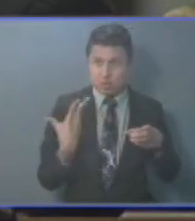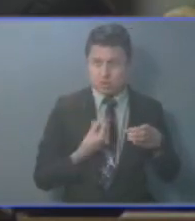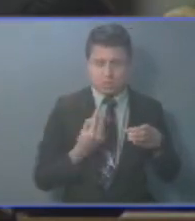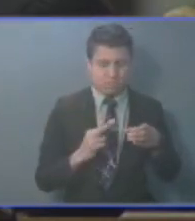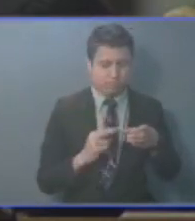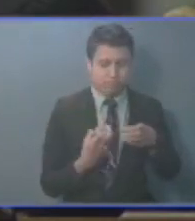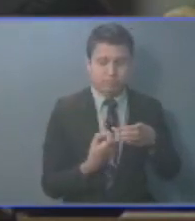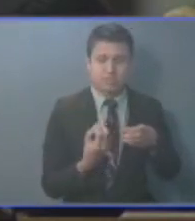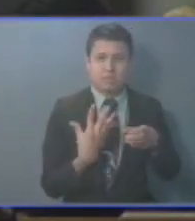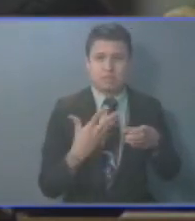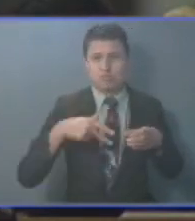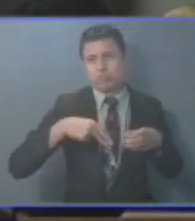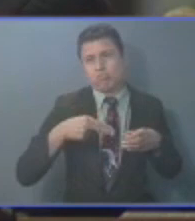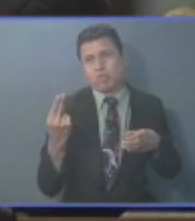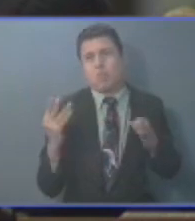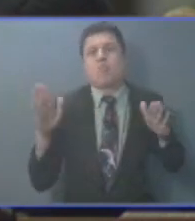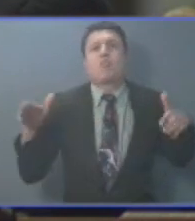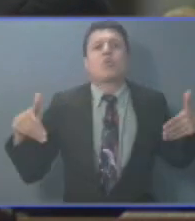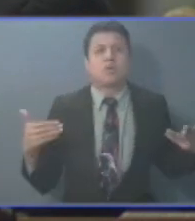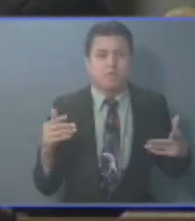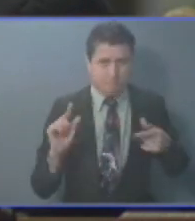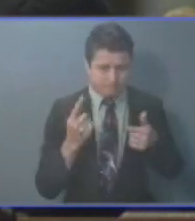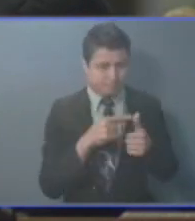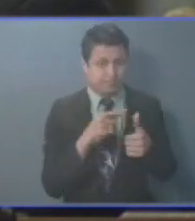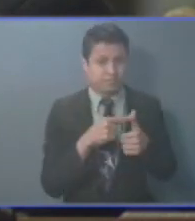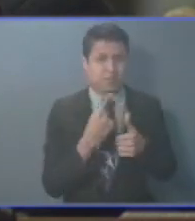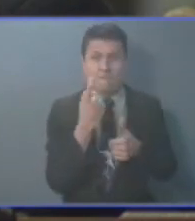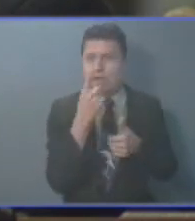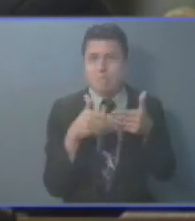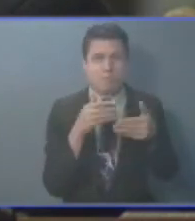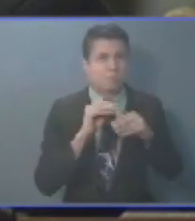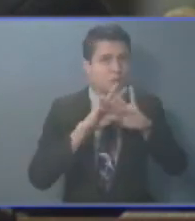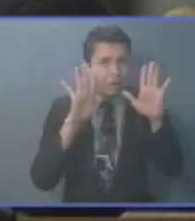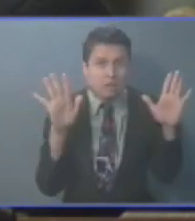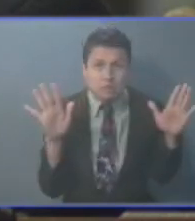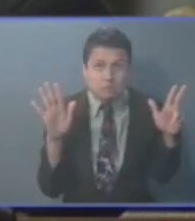Vamos a renunciar en primer lugar por falta de transparencia.